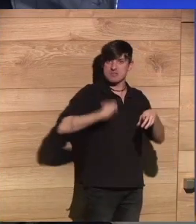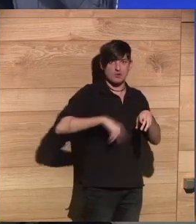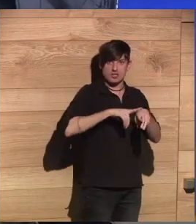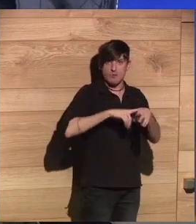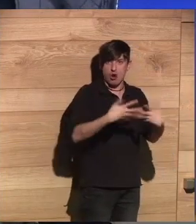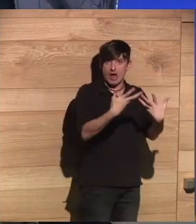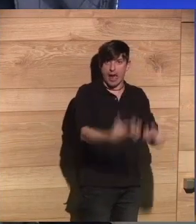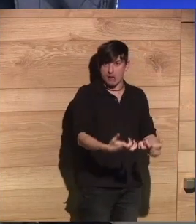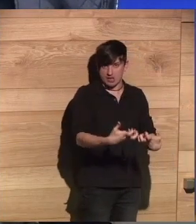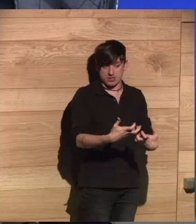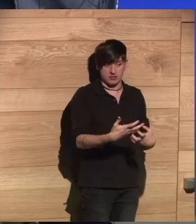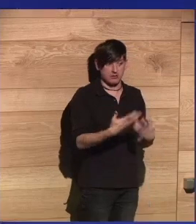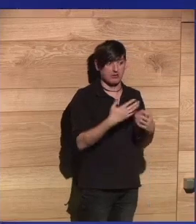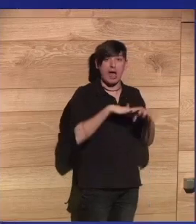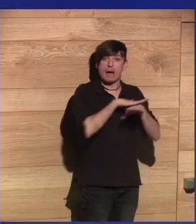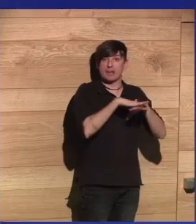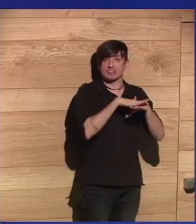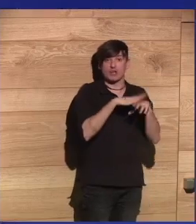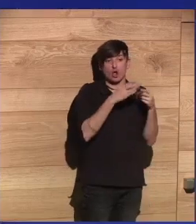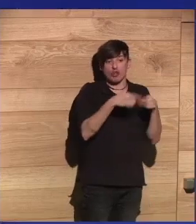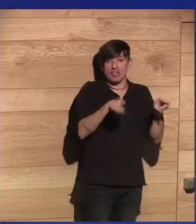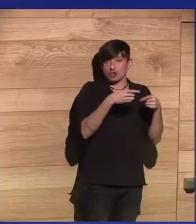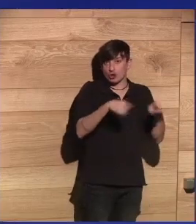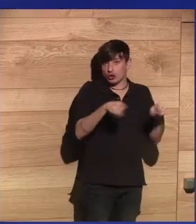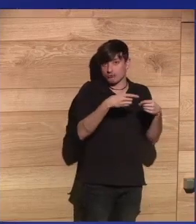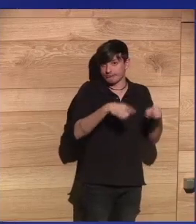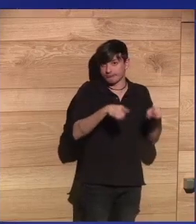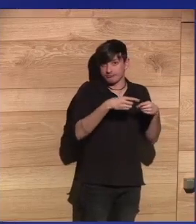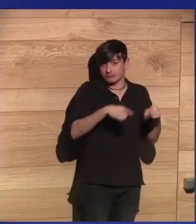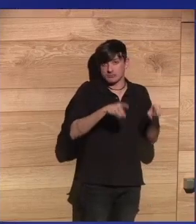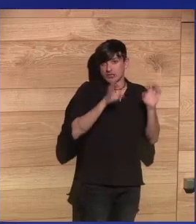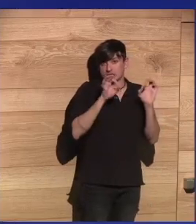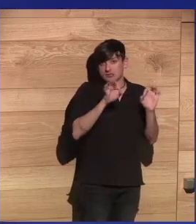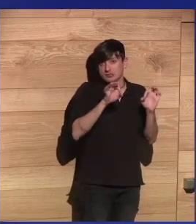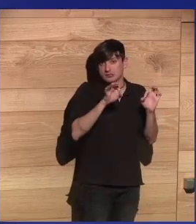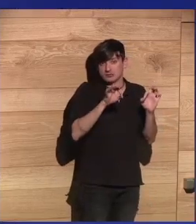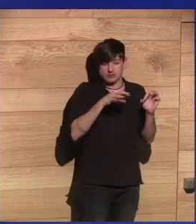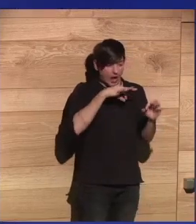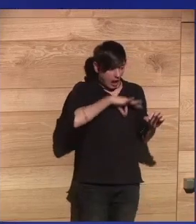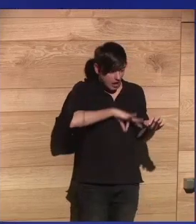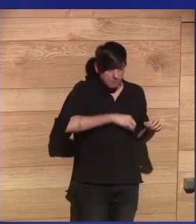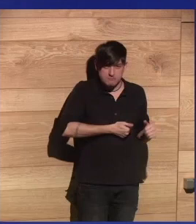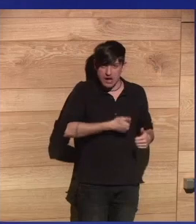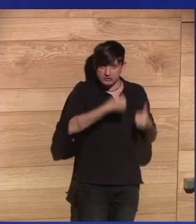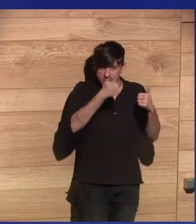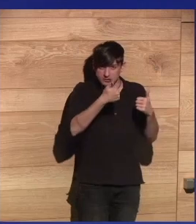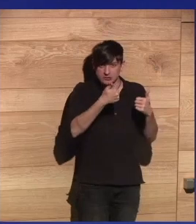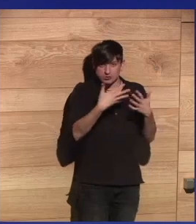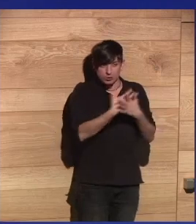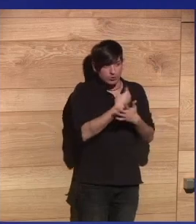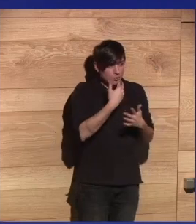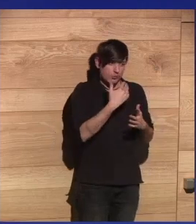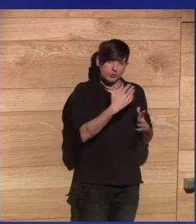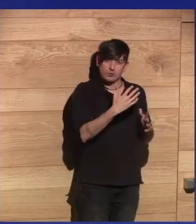como base el concierto, como base, porque siempre el concierto es lo que tiene más alma y lo que sale está más inspirado,